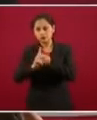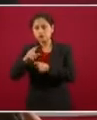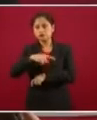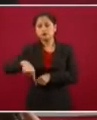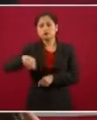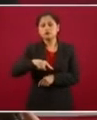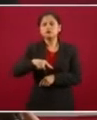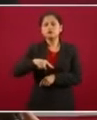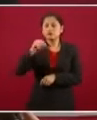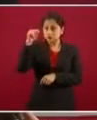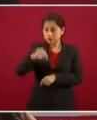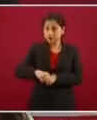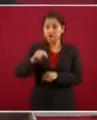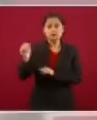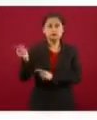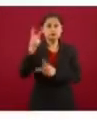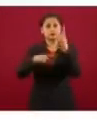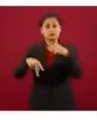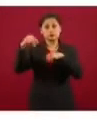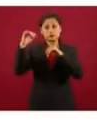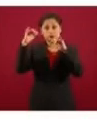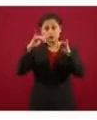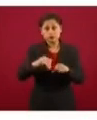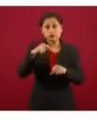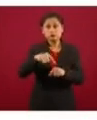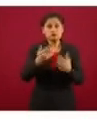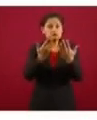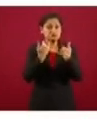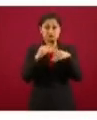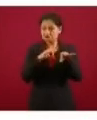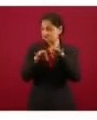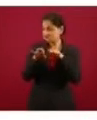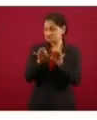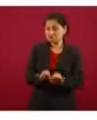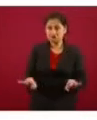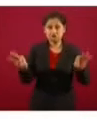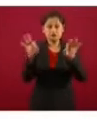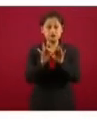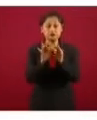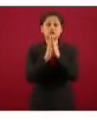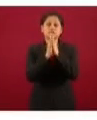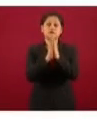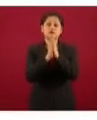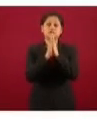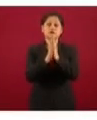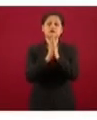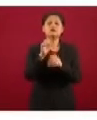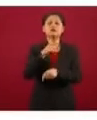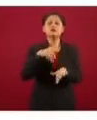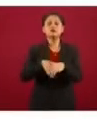procedente del extranjero y que no participa en actividades laborales esenciales, a cumplir con el resguardo